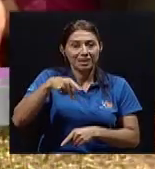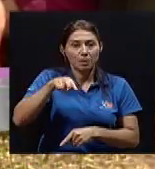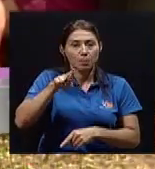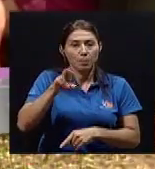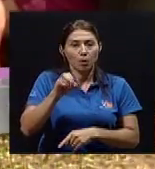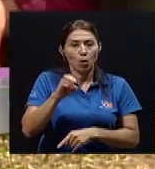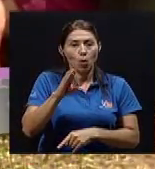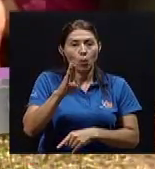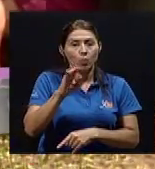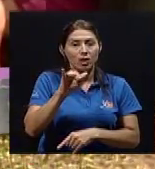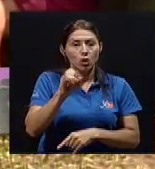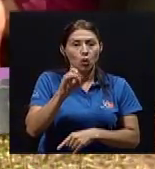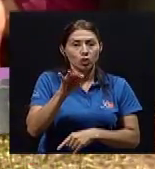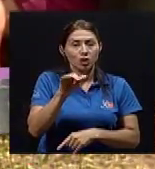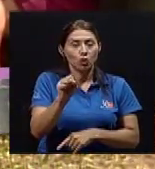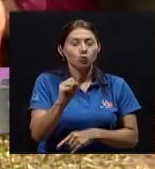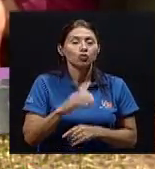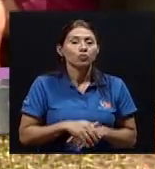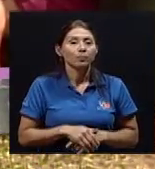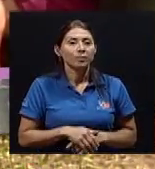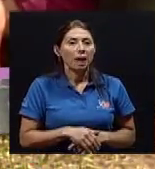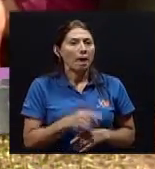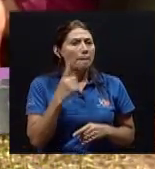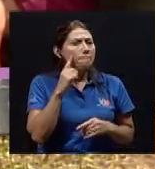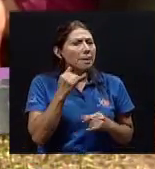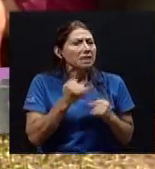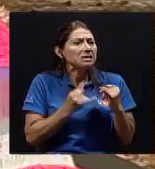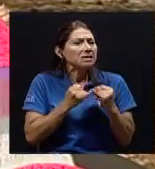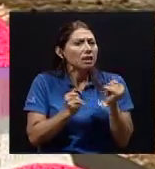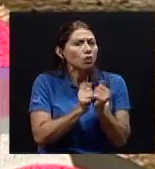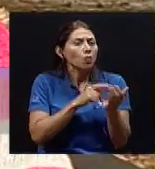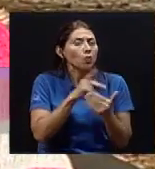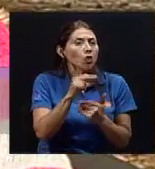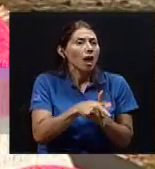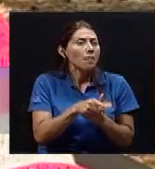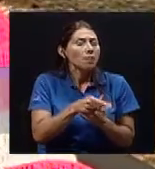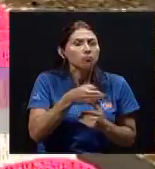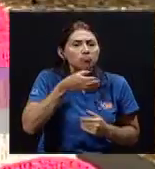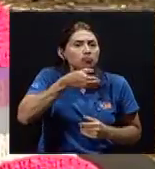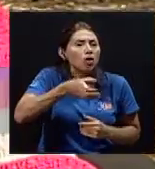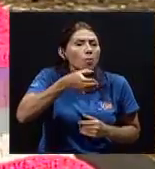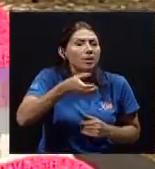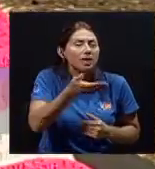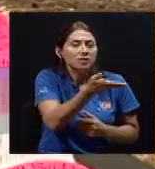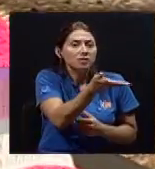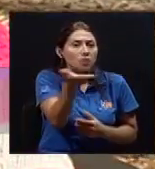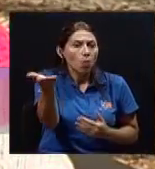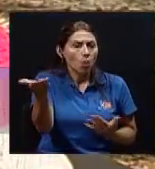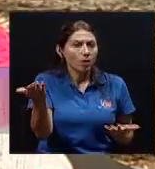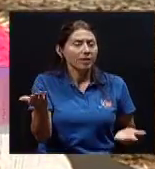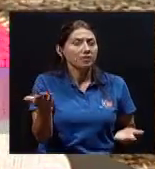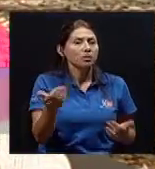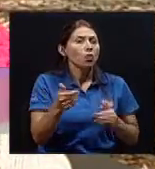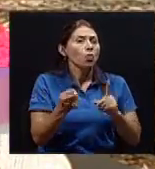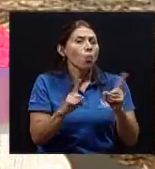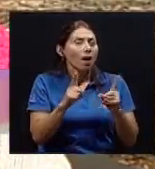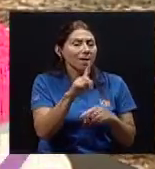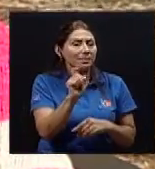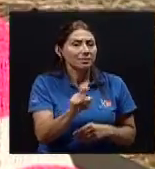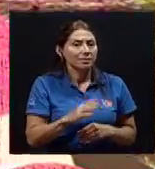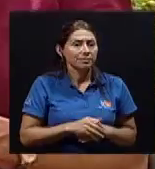¿Qué recomendaciones podríamos, para ir cerrando, doctora, con este programa, qué recomendación podemos darle al